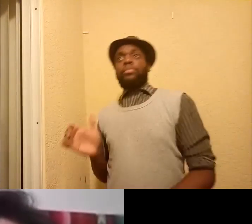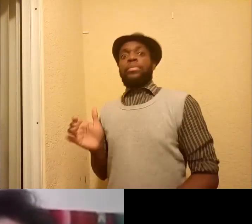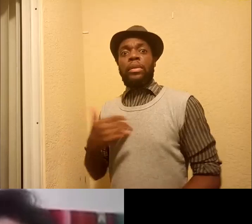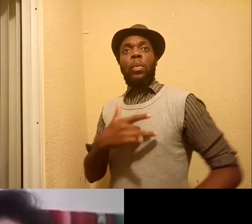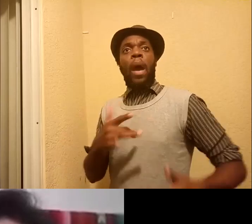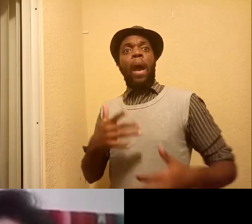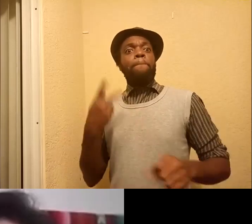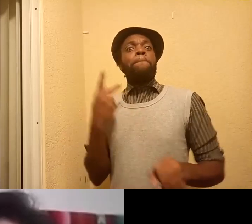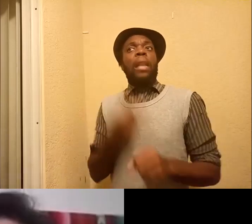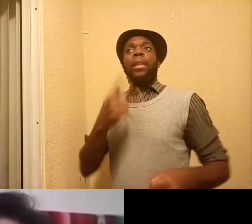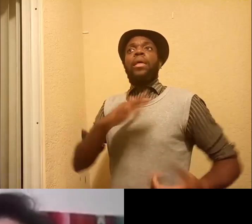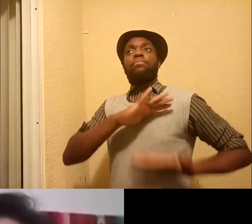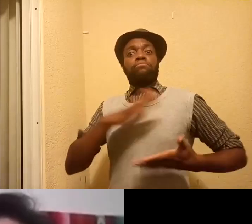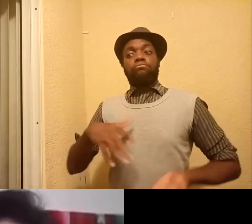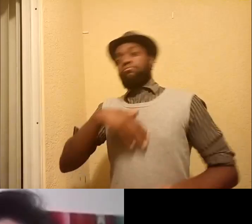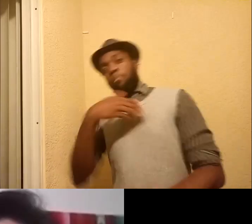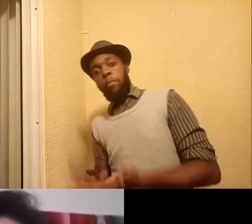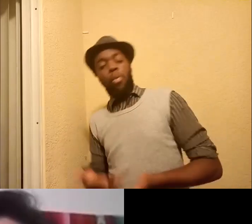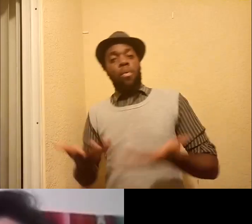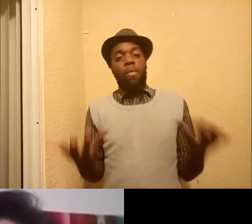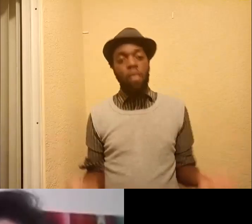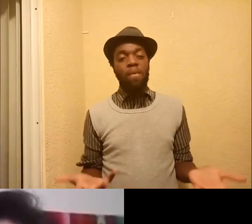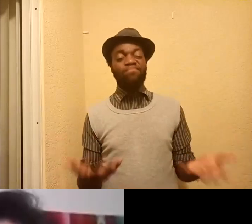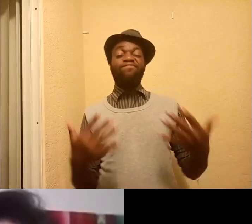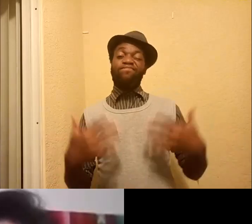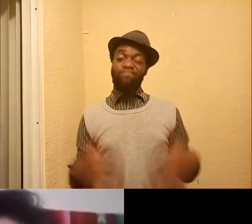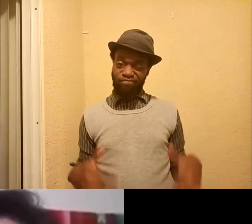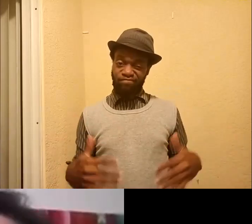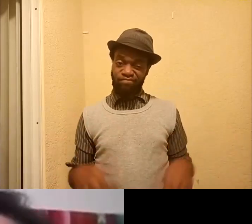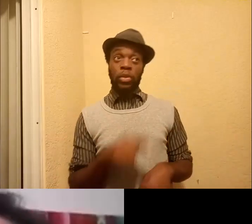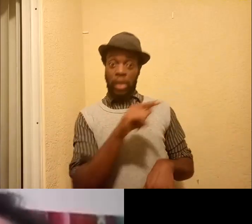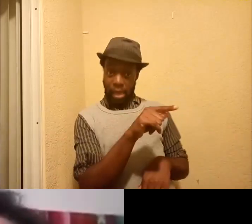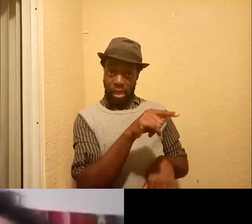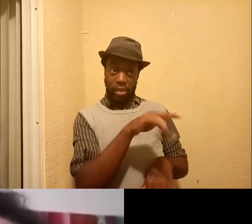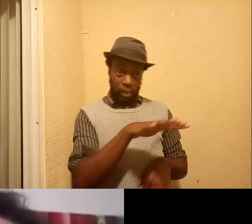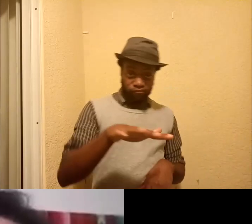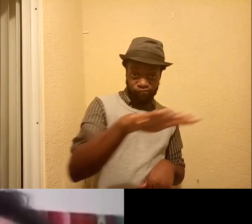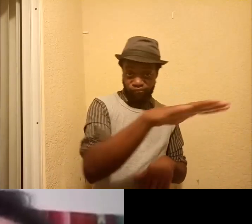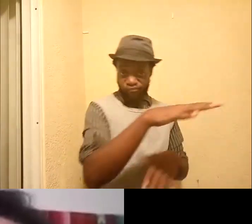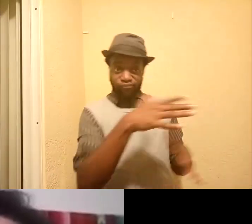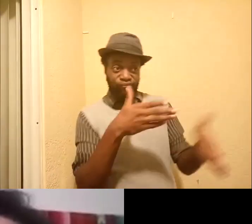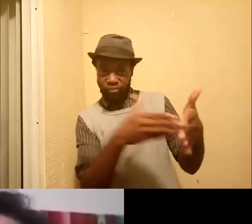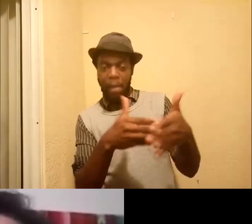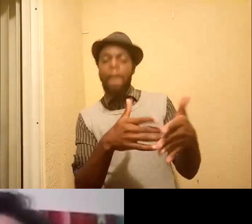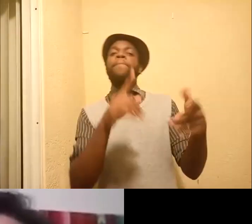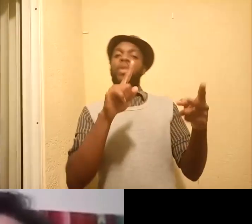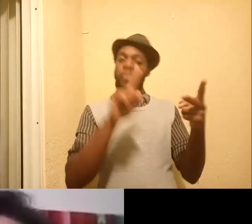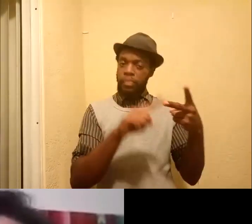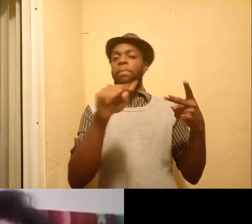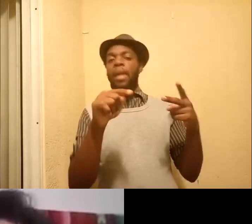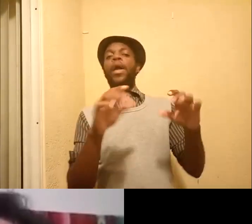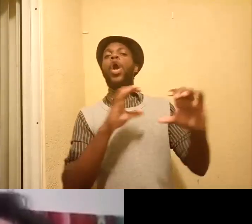podamos acceder. Sin embargo, no es solamente el aspecto físico, también está el aspecto